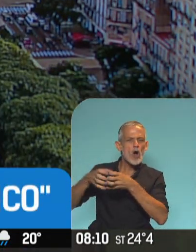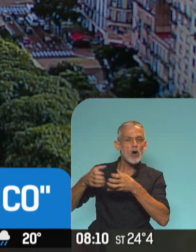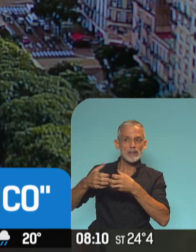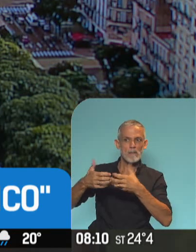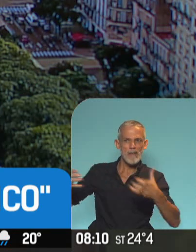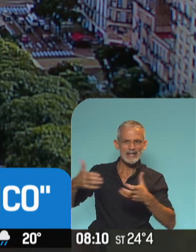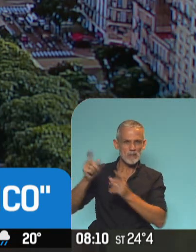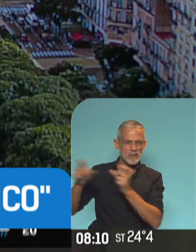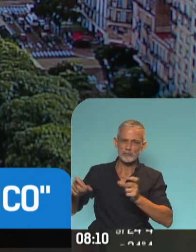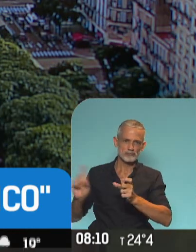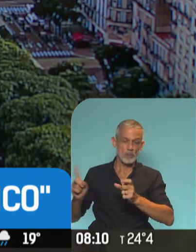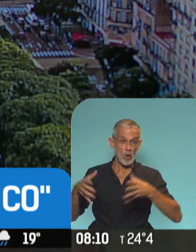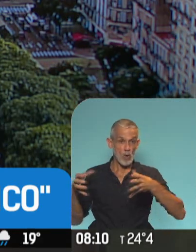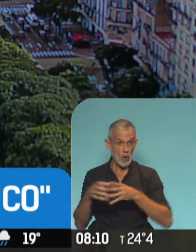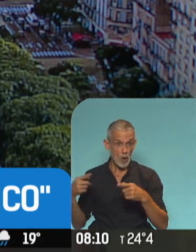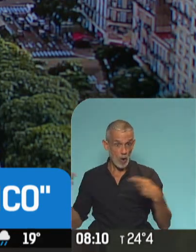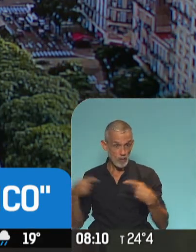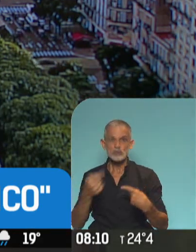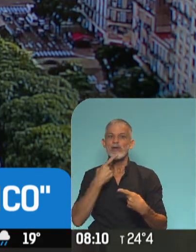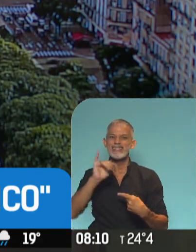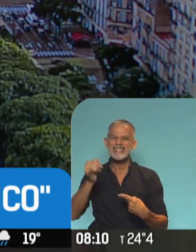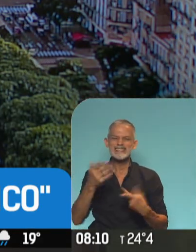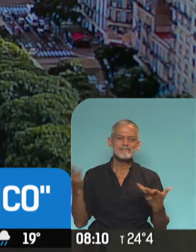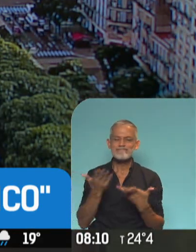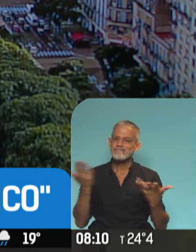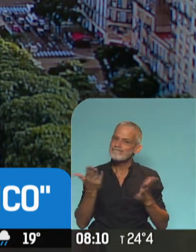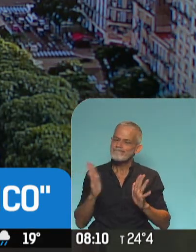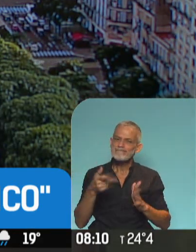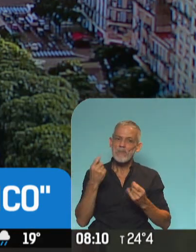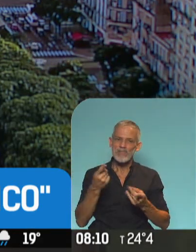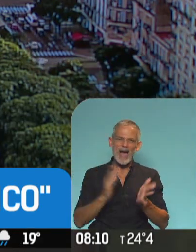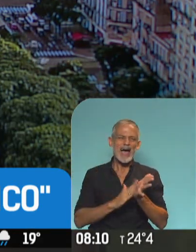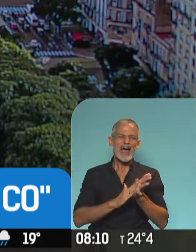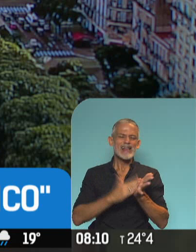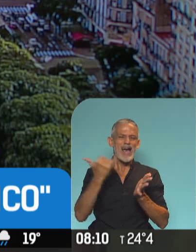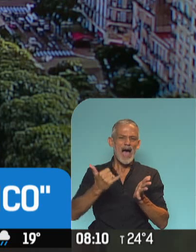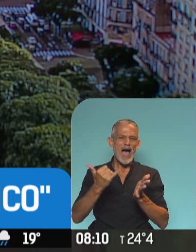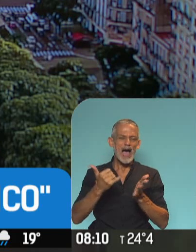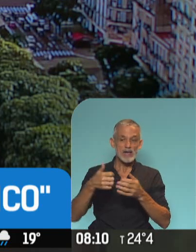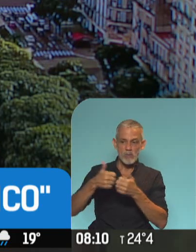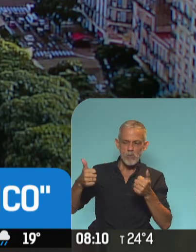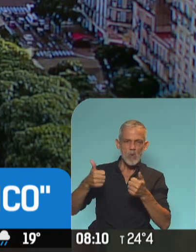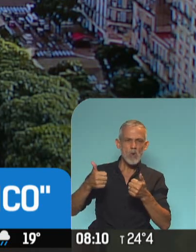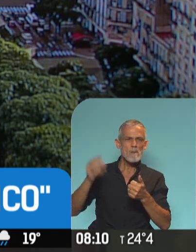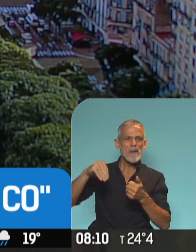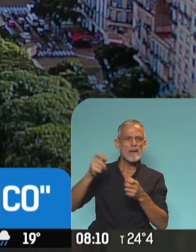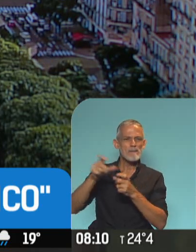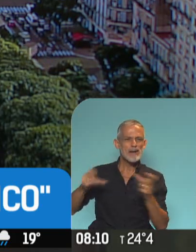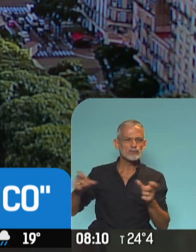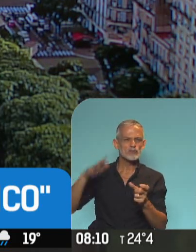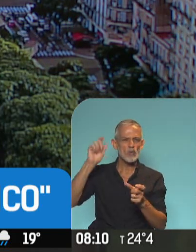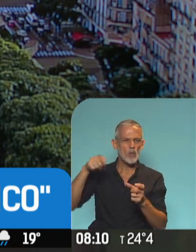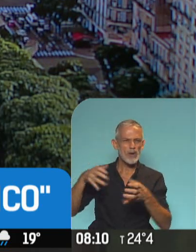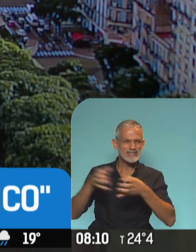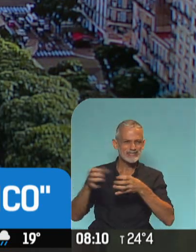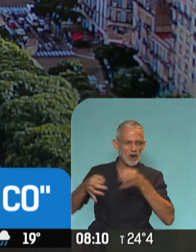gran parte de la oposición señalaba que sí. Digamos, ¿qué garantizará la ampliación de la Corte distinto a lo que sucede ahora?